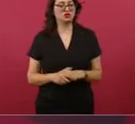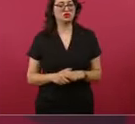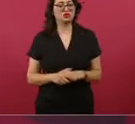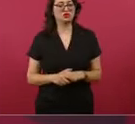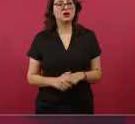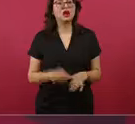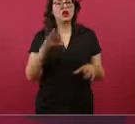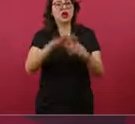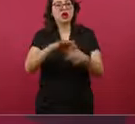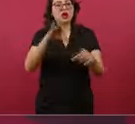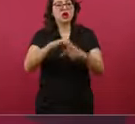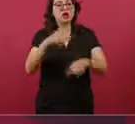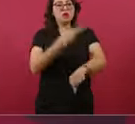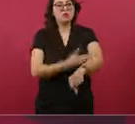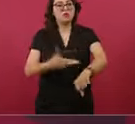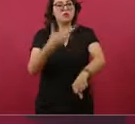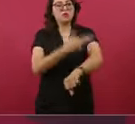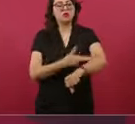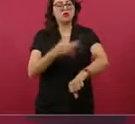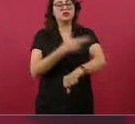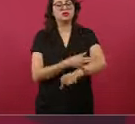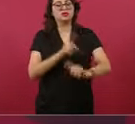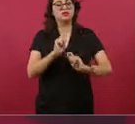las elecciones, otro